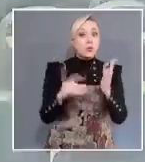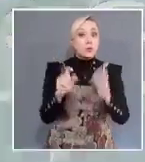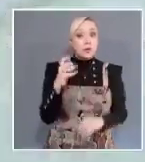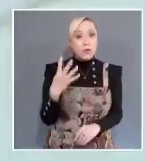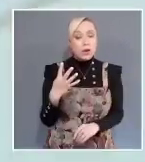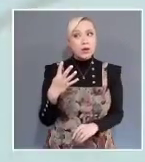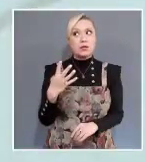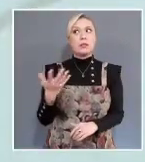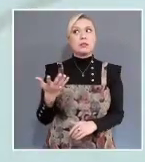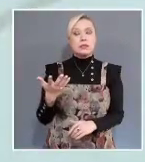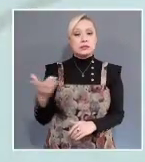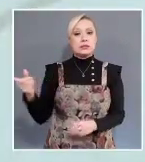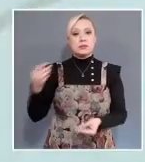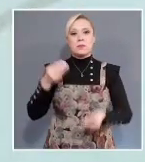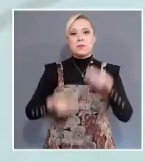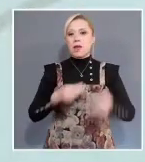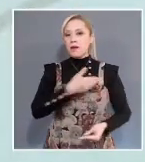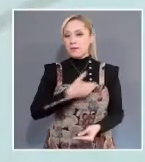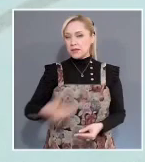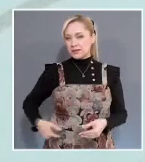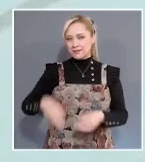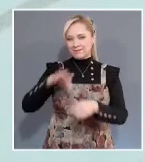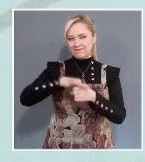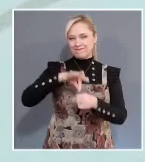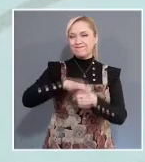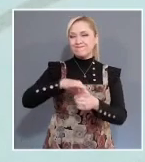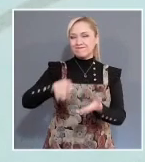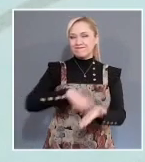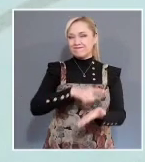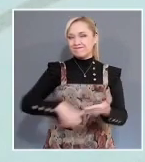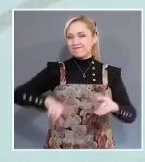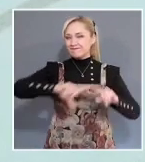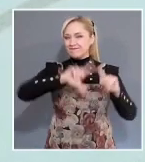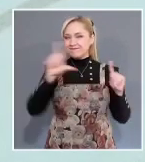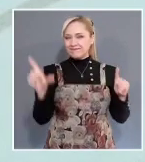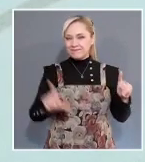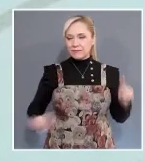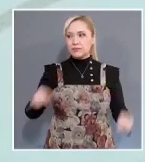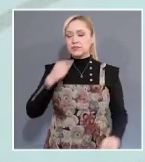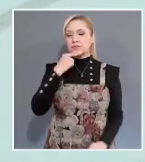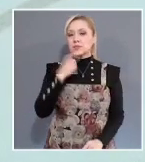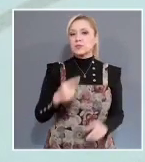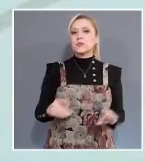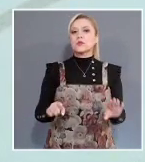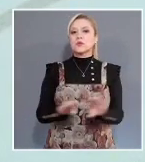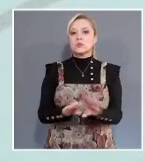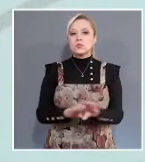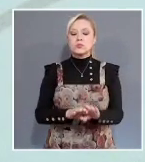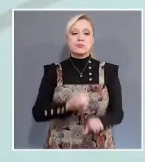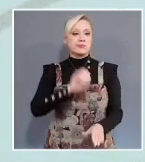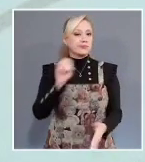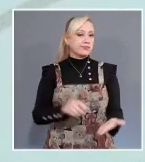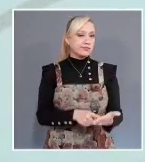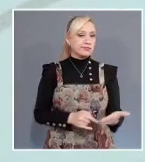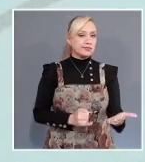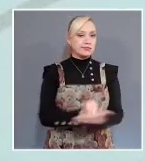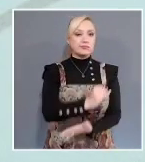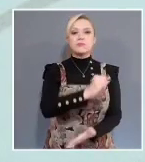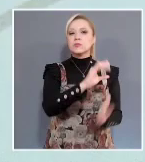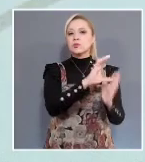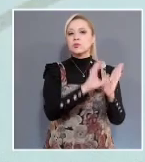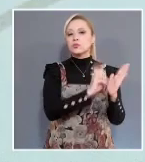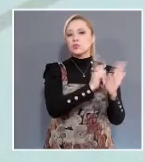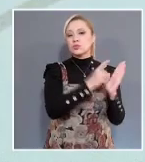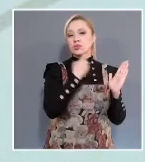tribunal electoral del poder judicial de la federación reiteró Los criterios vinculantes de la sala superior para evitar la injerencia de servidores